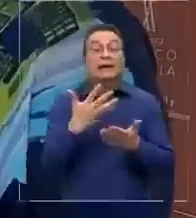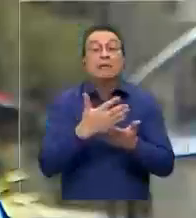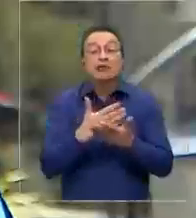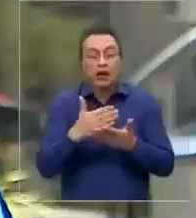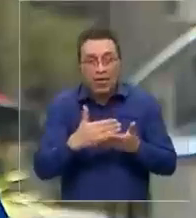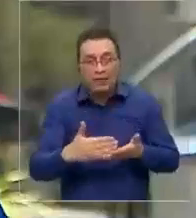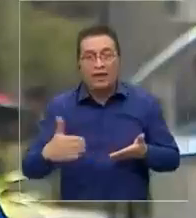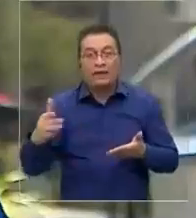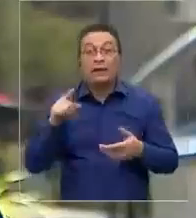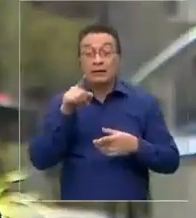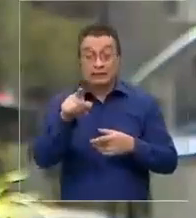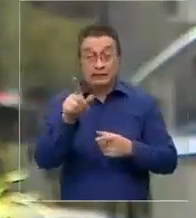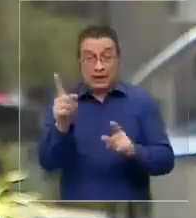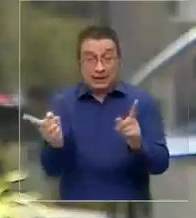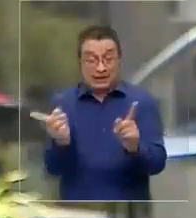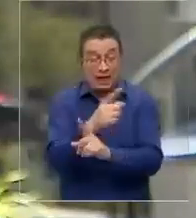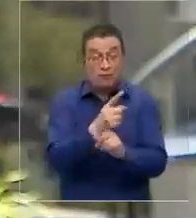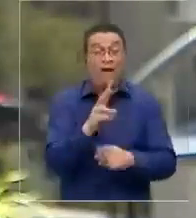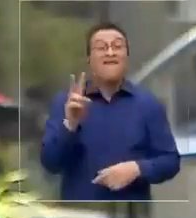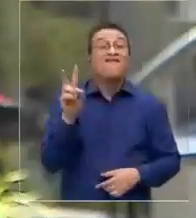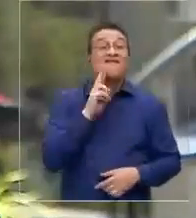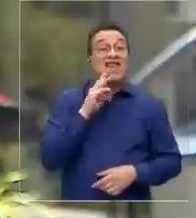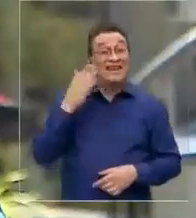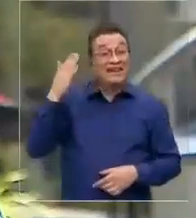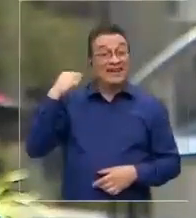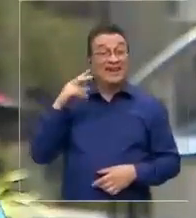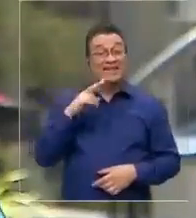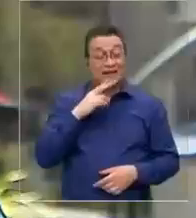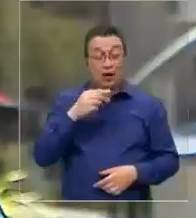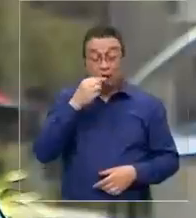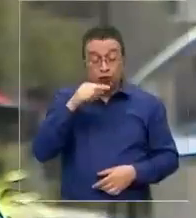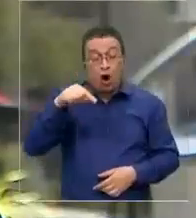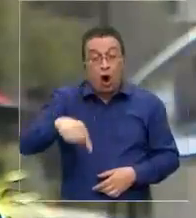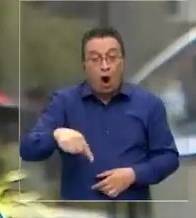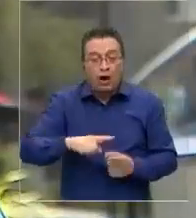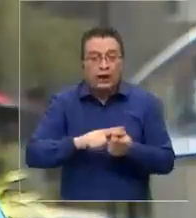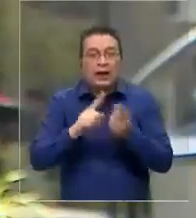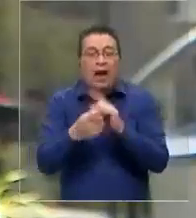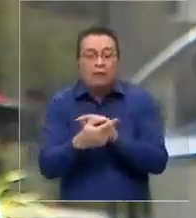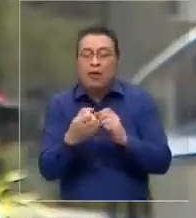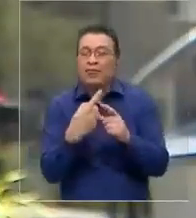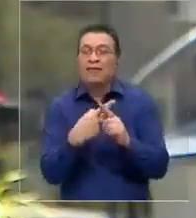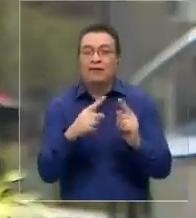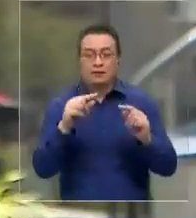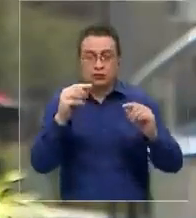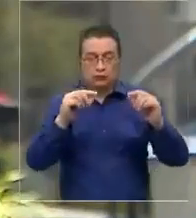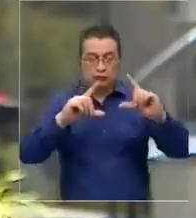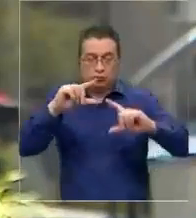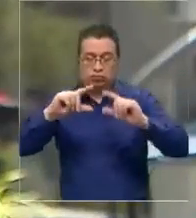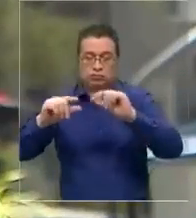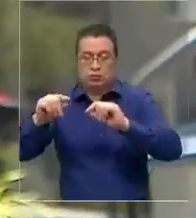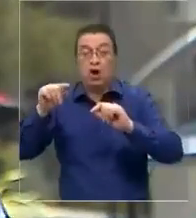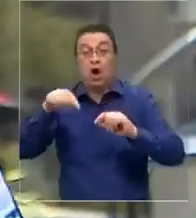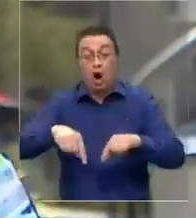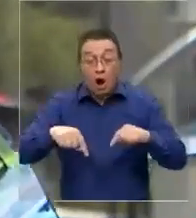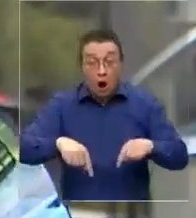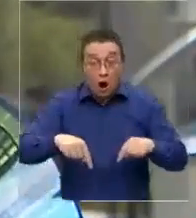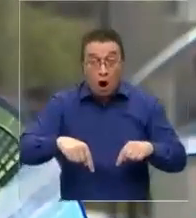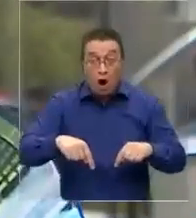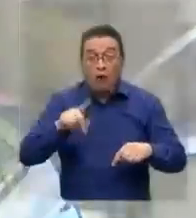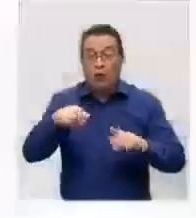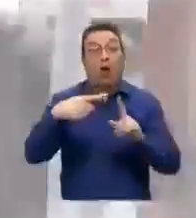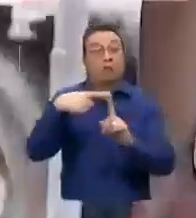adelante. Y aquellos que se cambiaron el viernes, eso es recién hoy día. Y hoy día los fondos de renta variable